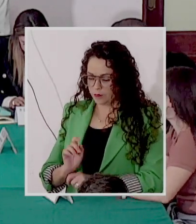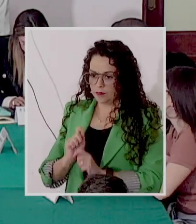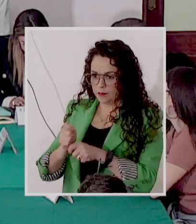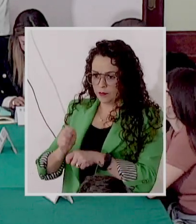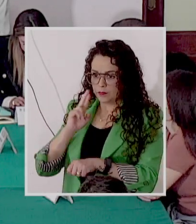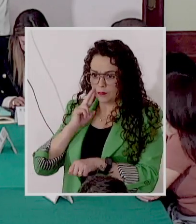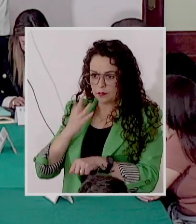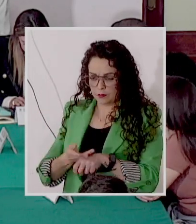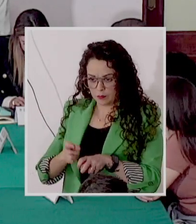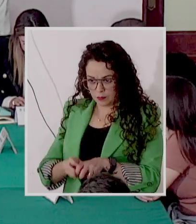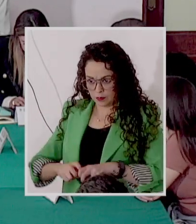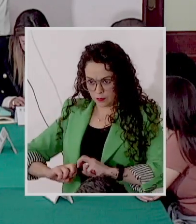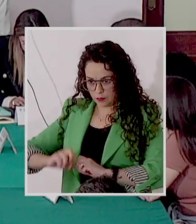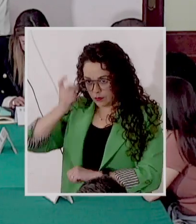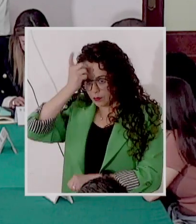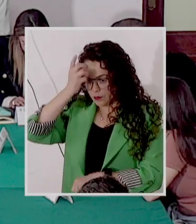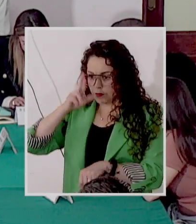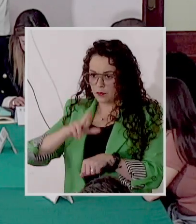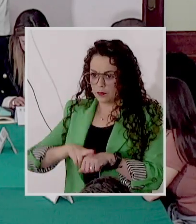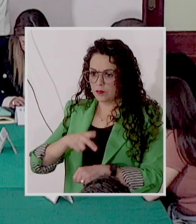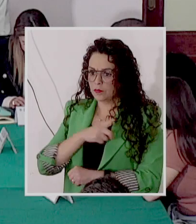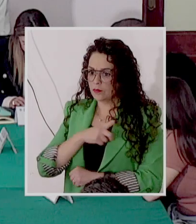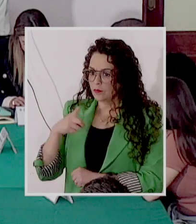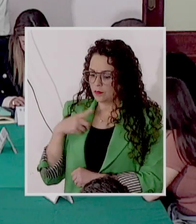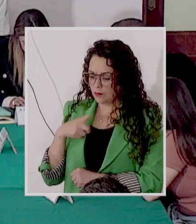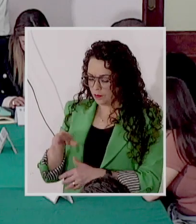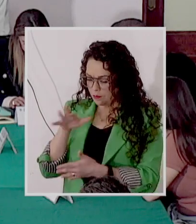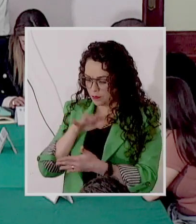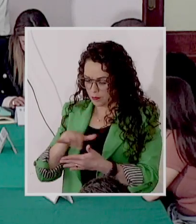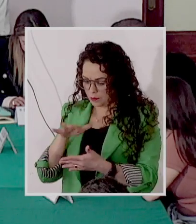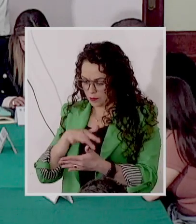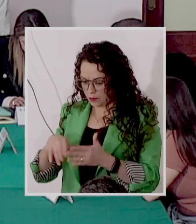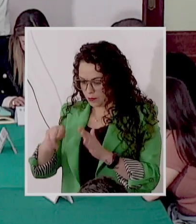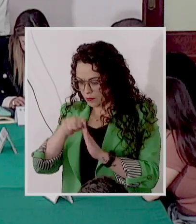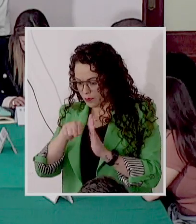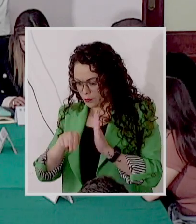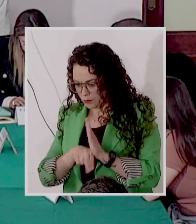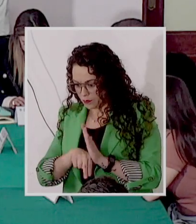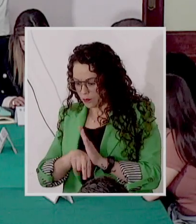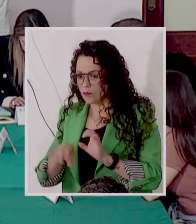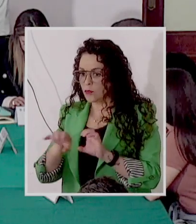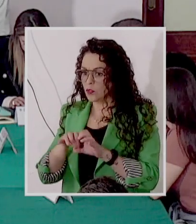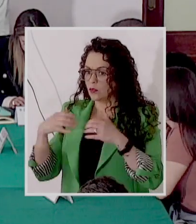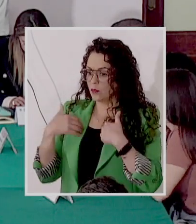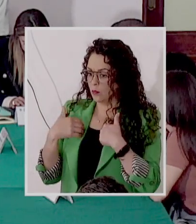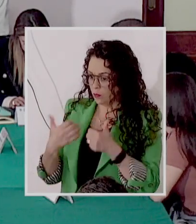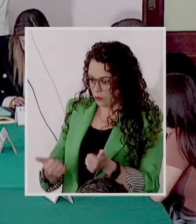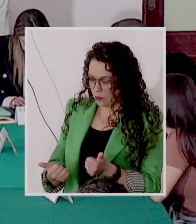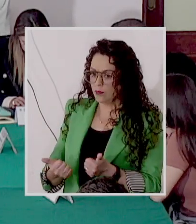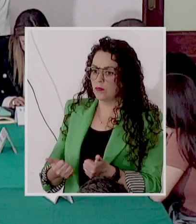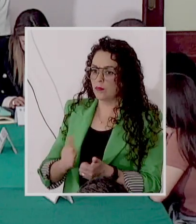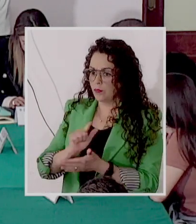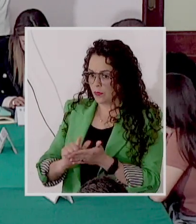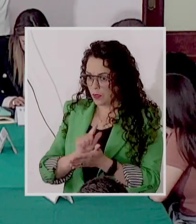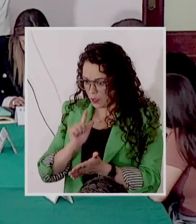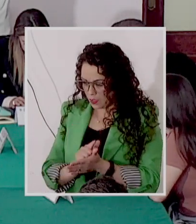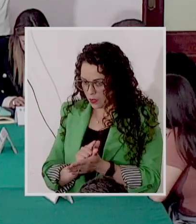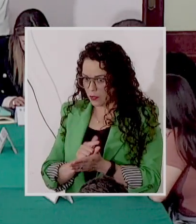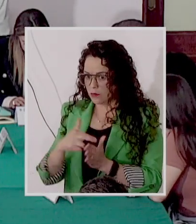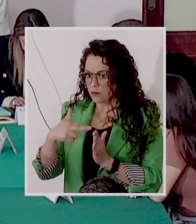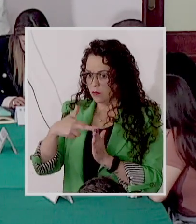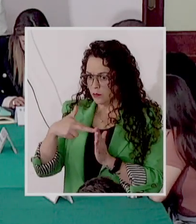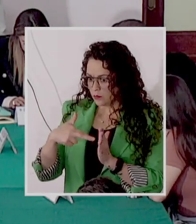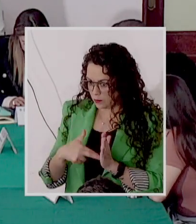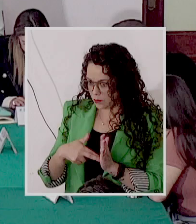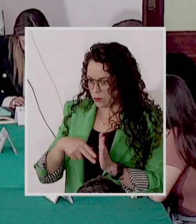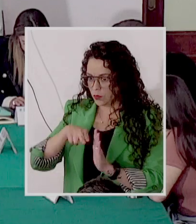de esta mesa realizar la interpretación de las normas de esta ley y de los demás ordenamientos relativos a